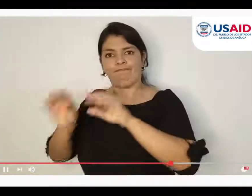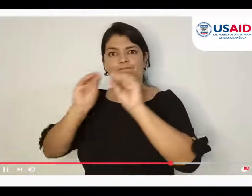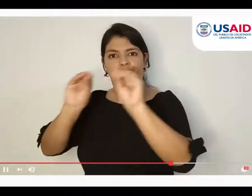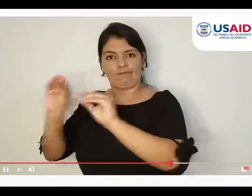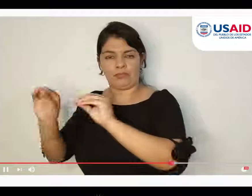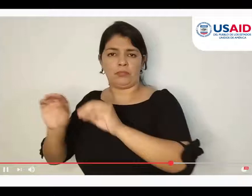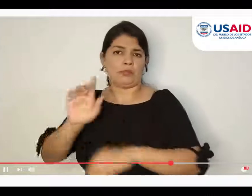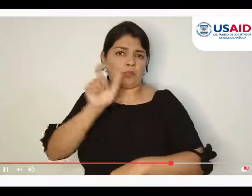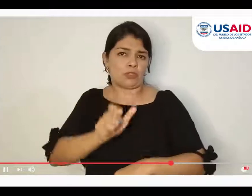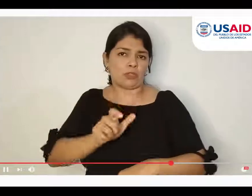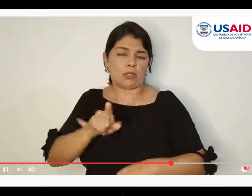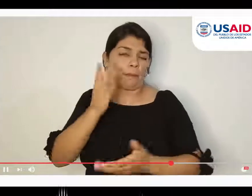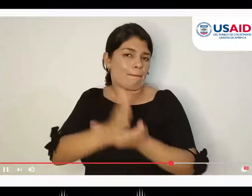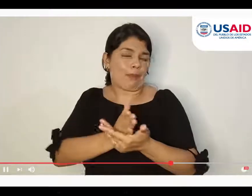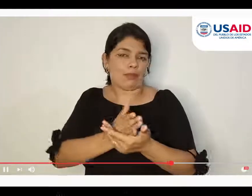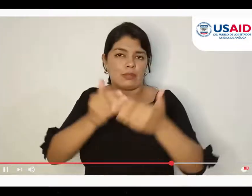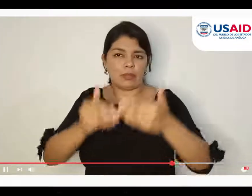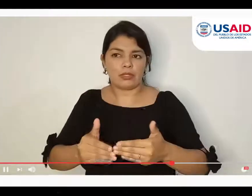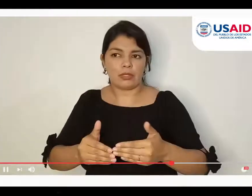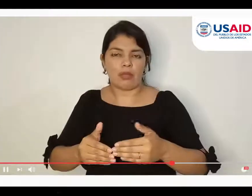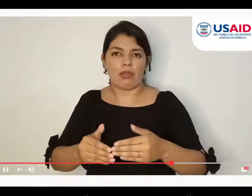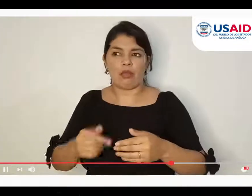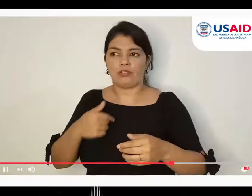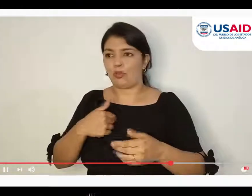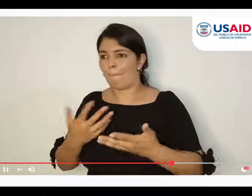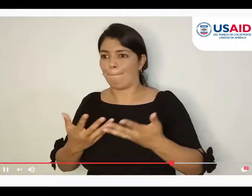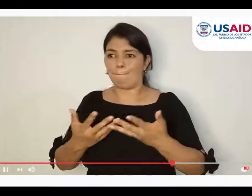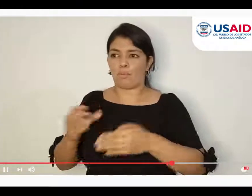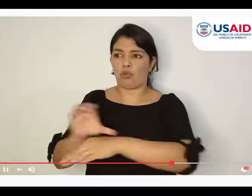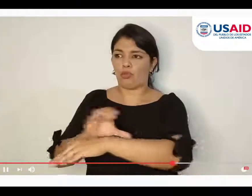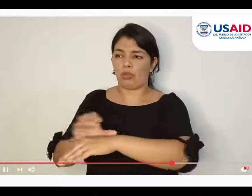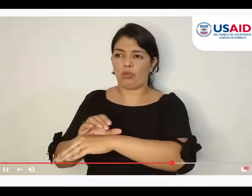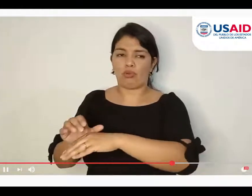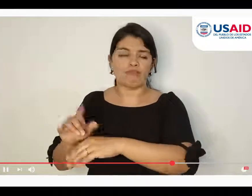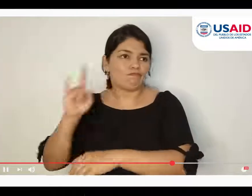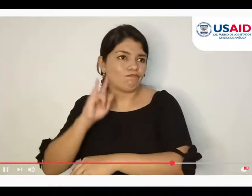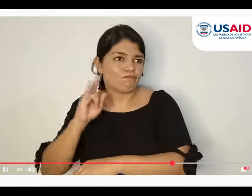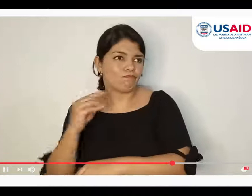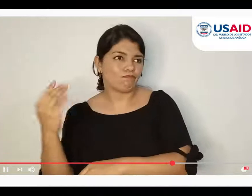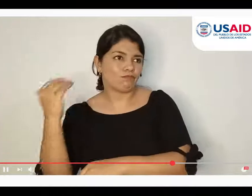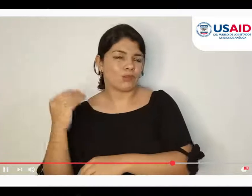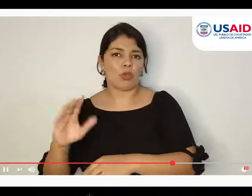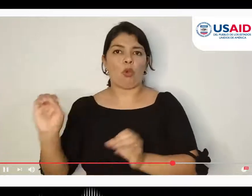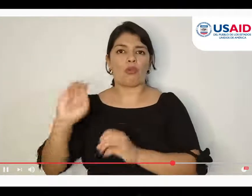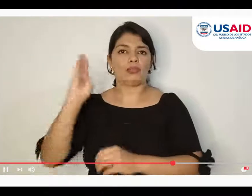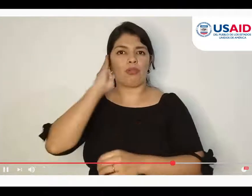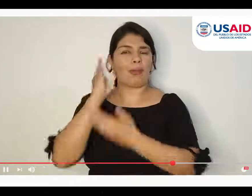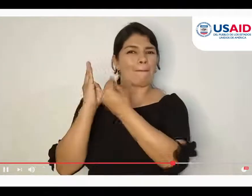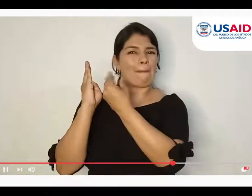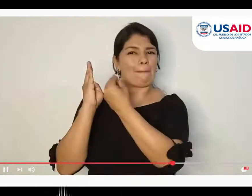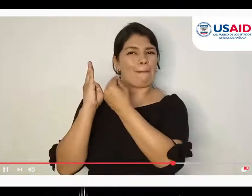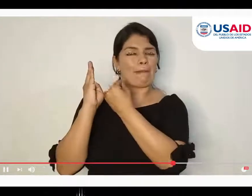ejemplo, por la razón que sea, la enseñanza para manejar su computador, manejar su teléfono